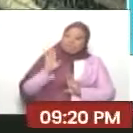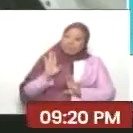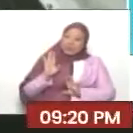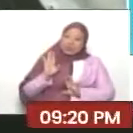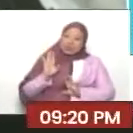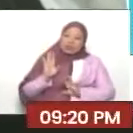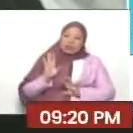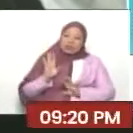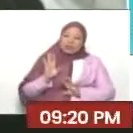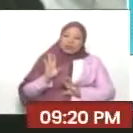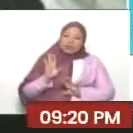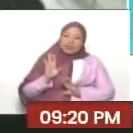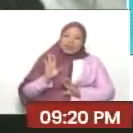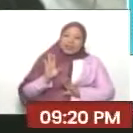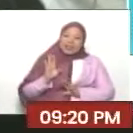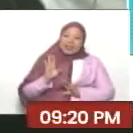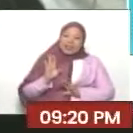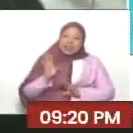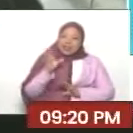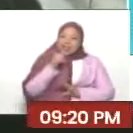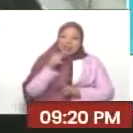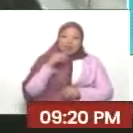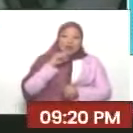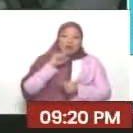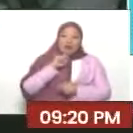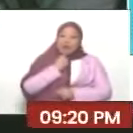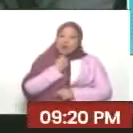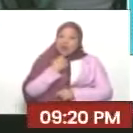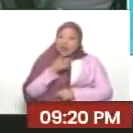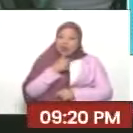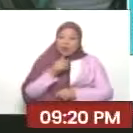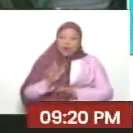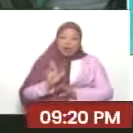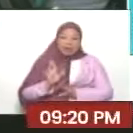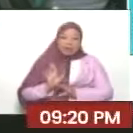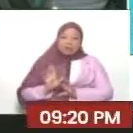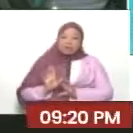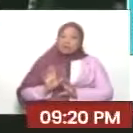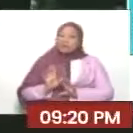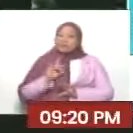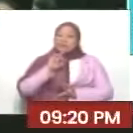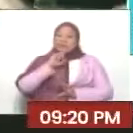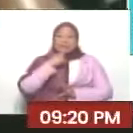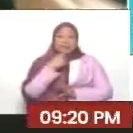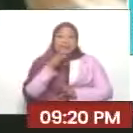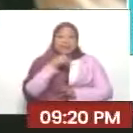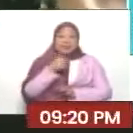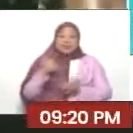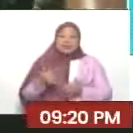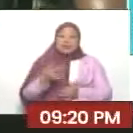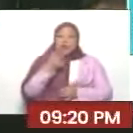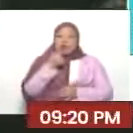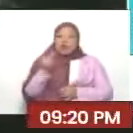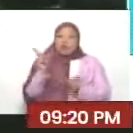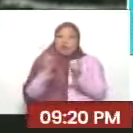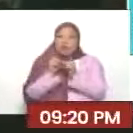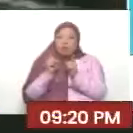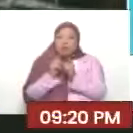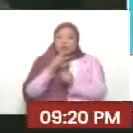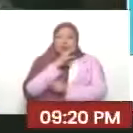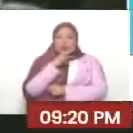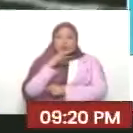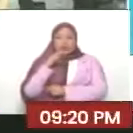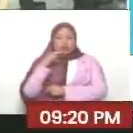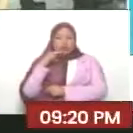No soy escaparate de nadie, Ernesto. Pero bien sabroso el cuartico que llegó, alcanzó facilito y para mí,